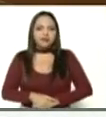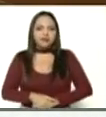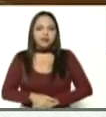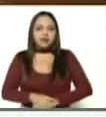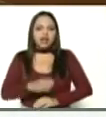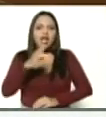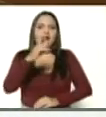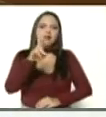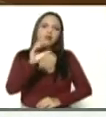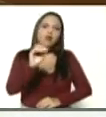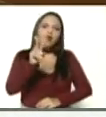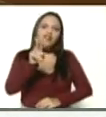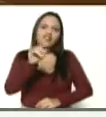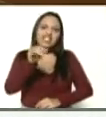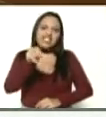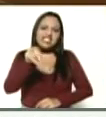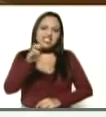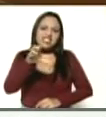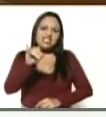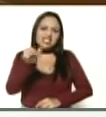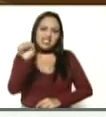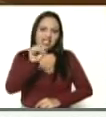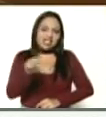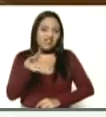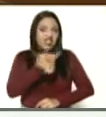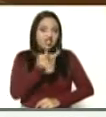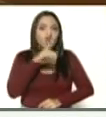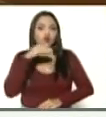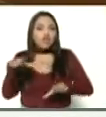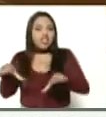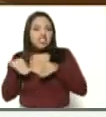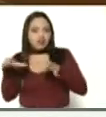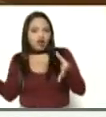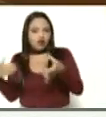venezolanas aceptaron esa junta, hubo unas que siguieron,